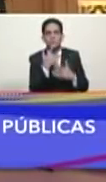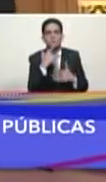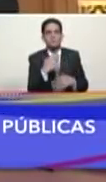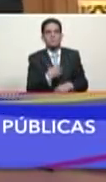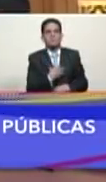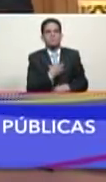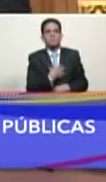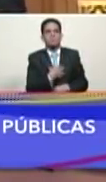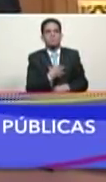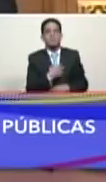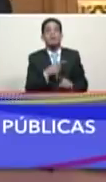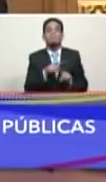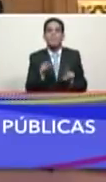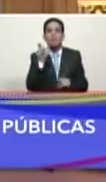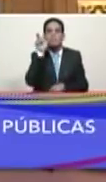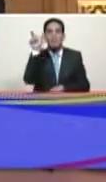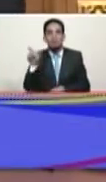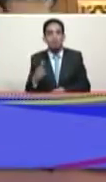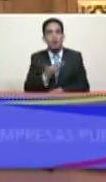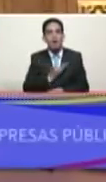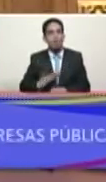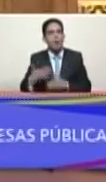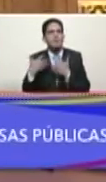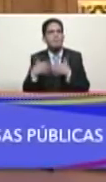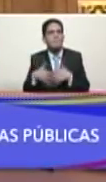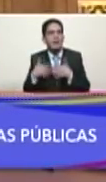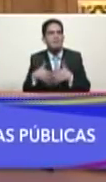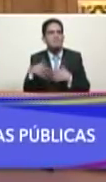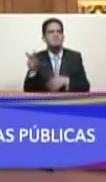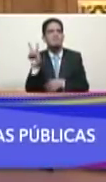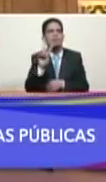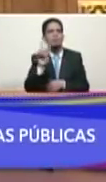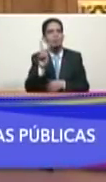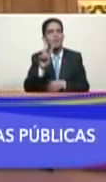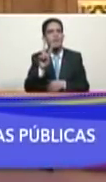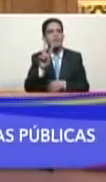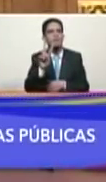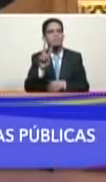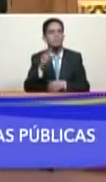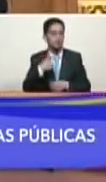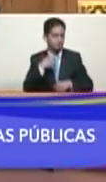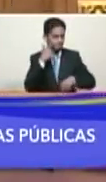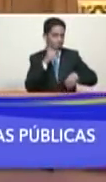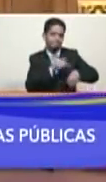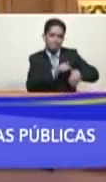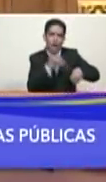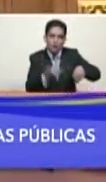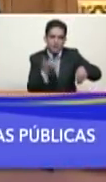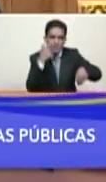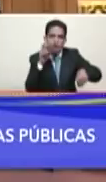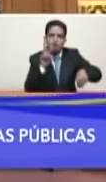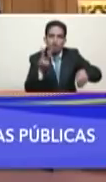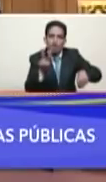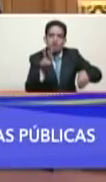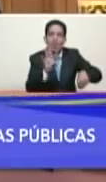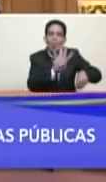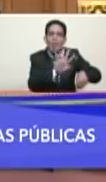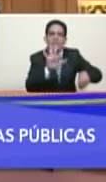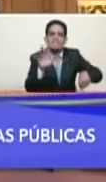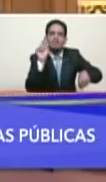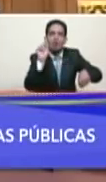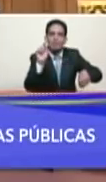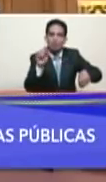Pero a los empresarios venezolanos, ratifico, a las 2:45 minutos,